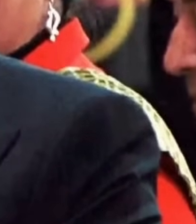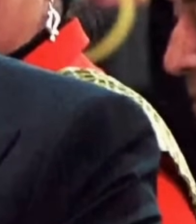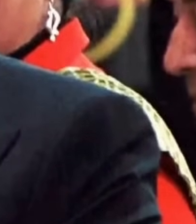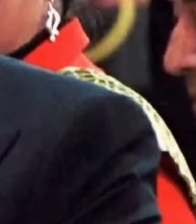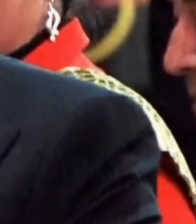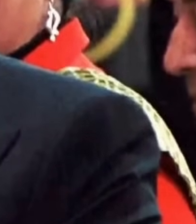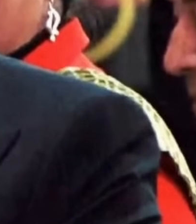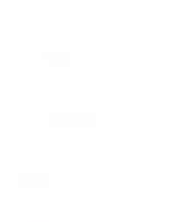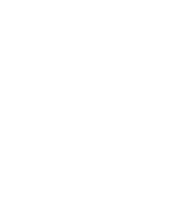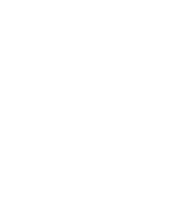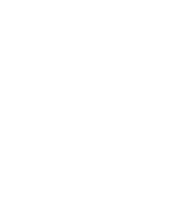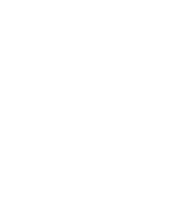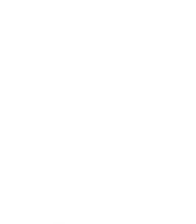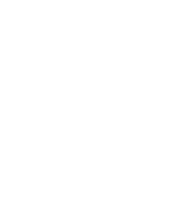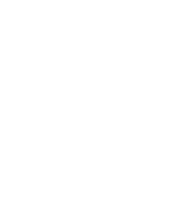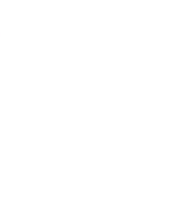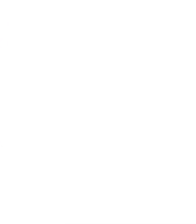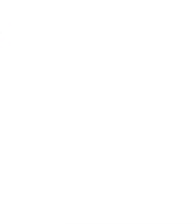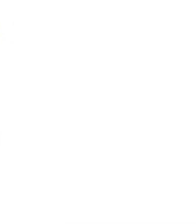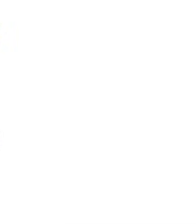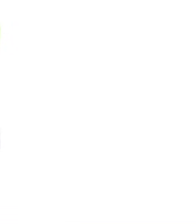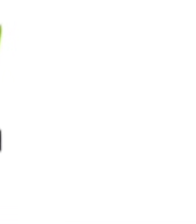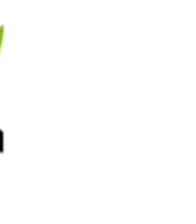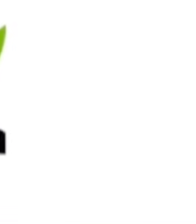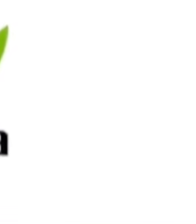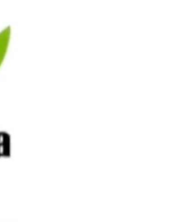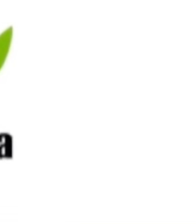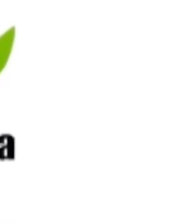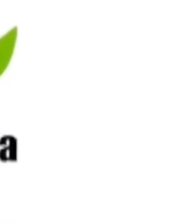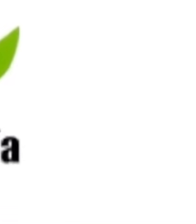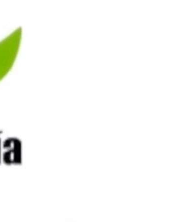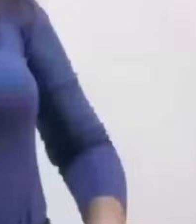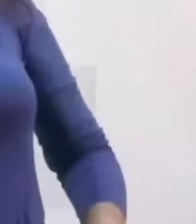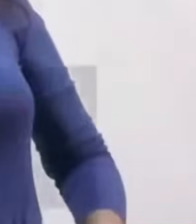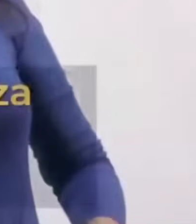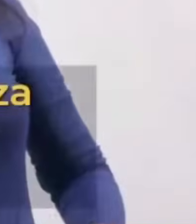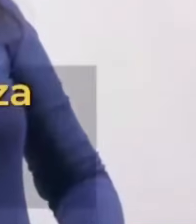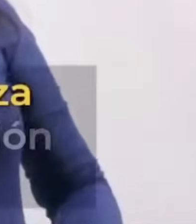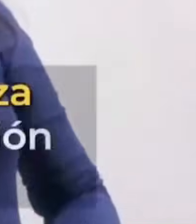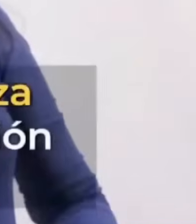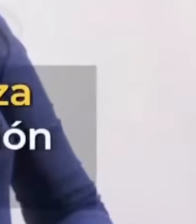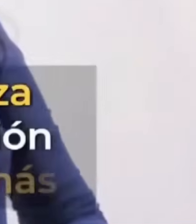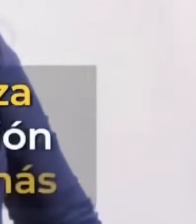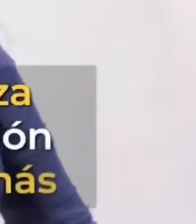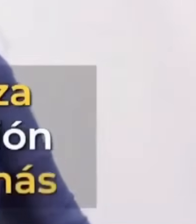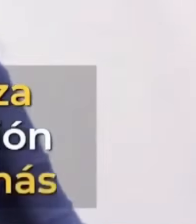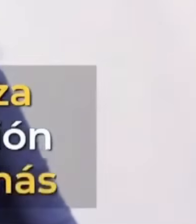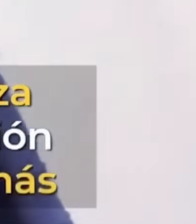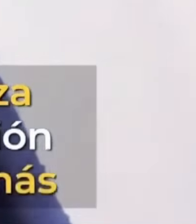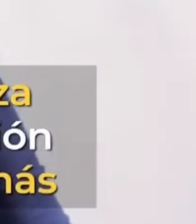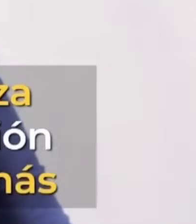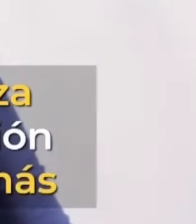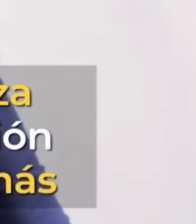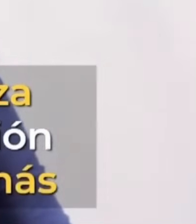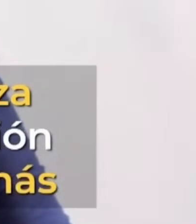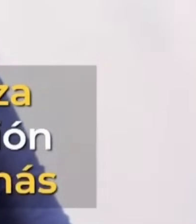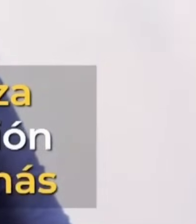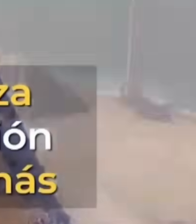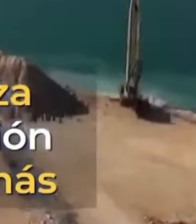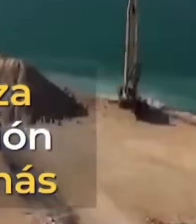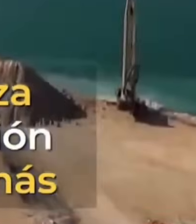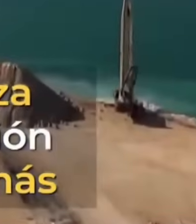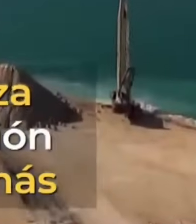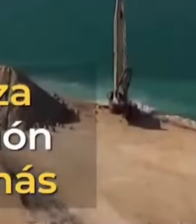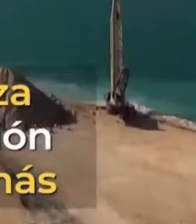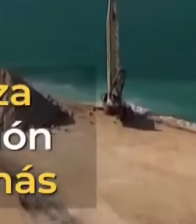de Ernesto Zedillo, el Instituto Nacional de Ecología, dependiente de la Semarnat de Julia Carabias, autorizó por 20 años la explotación de